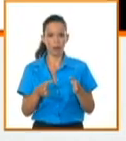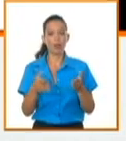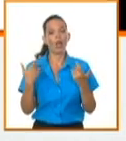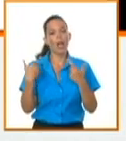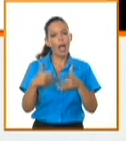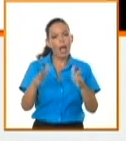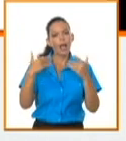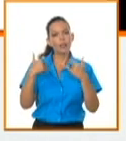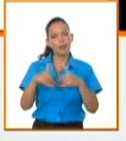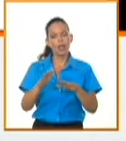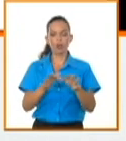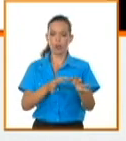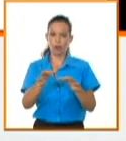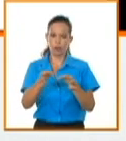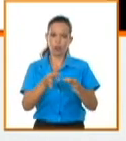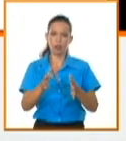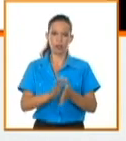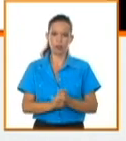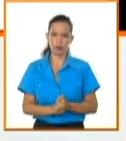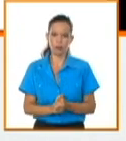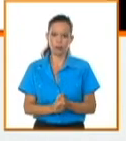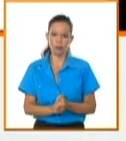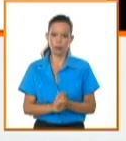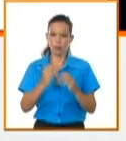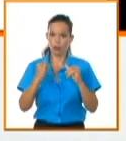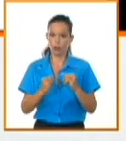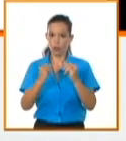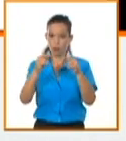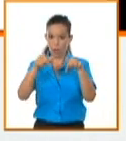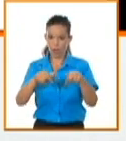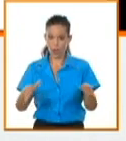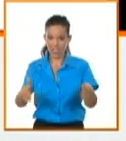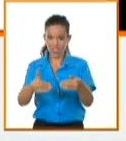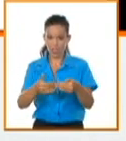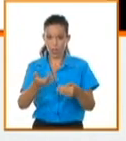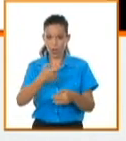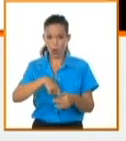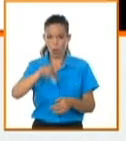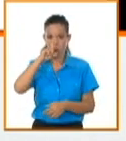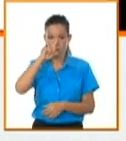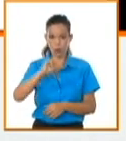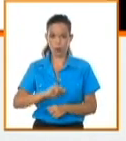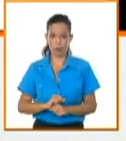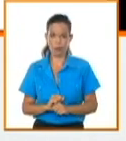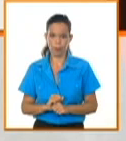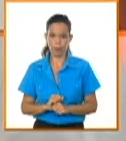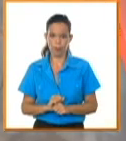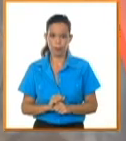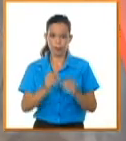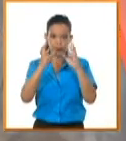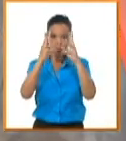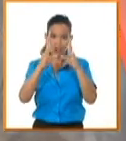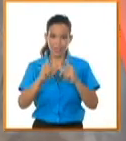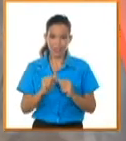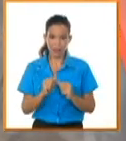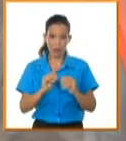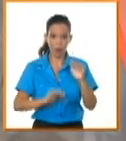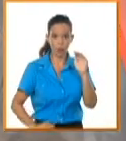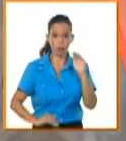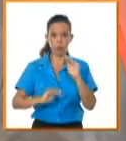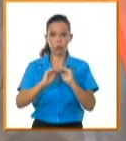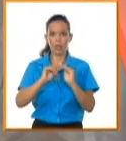veníamos haciendo y actualizar que hoy al cierre de junio estas cifras ya andan en el término de